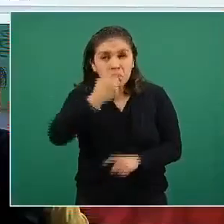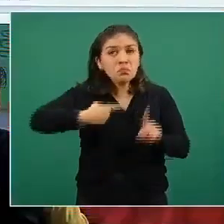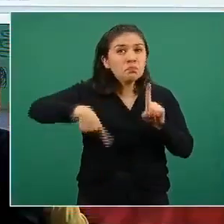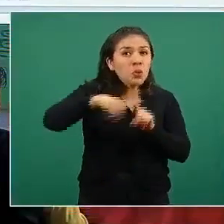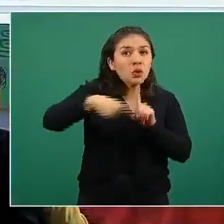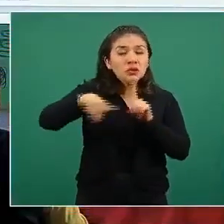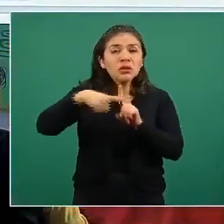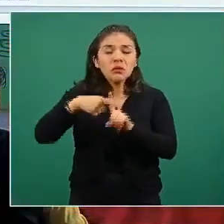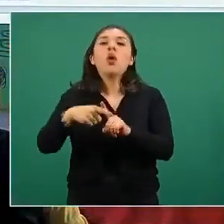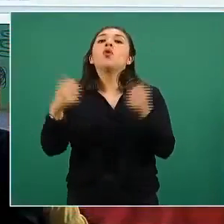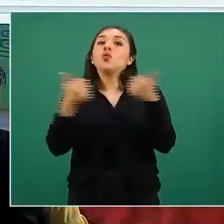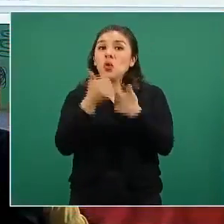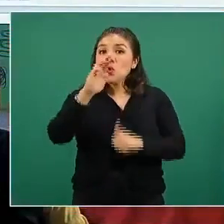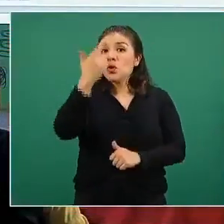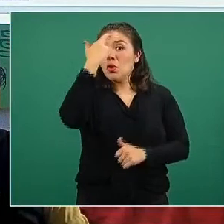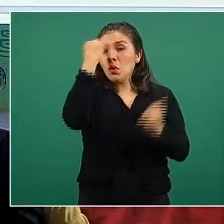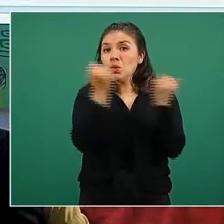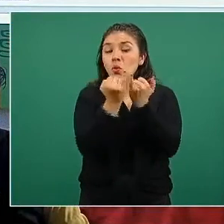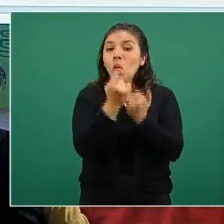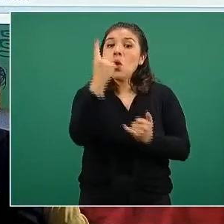COVID, recordando también que